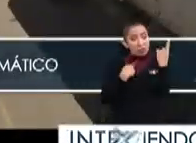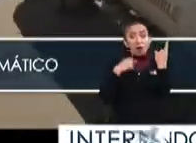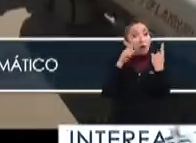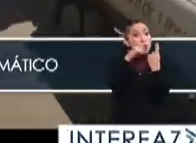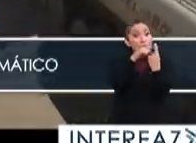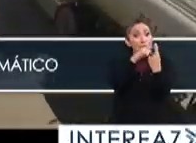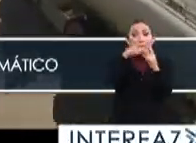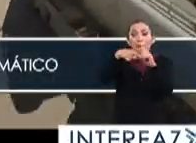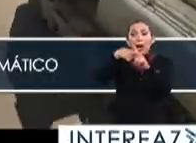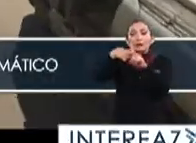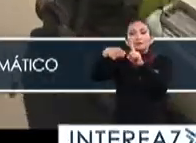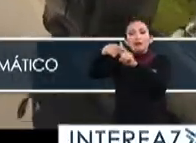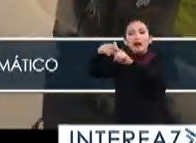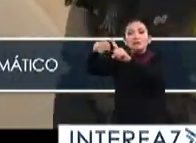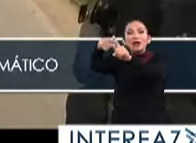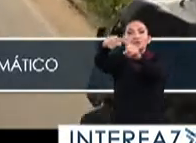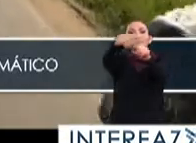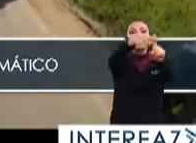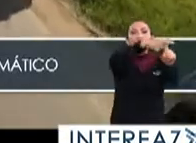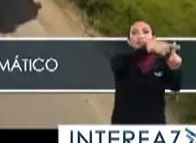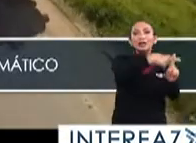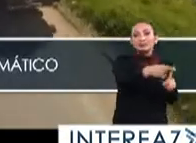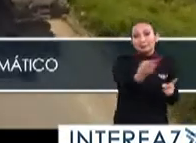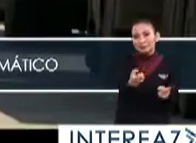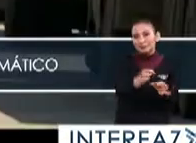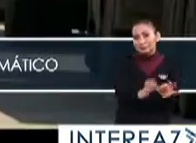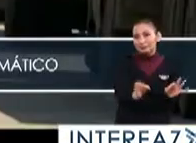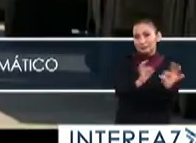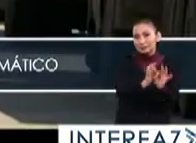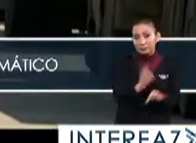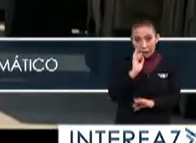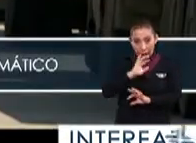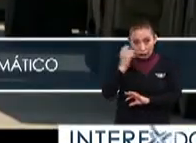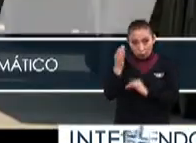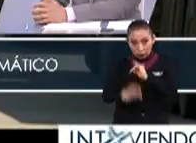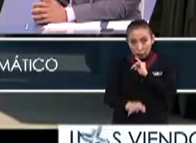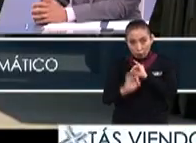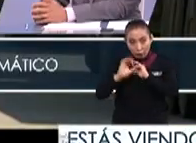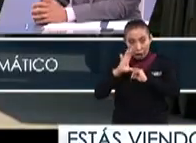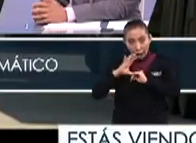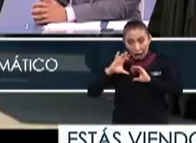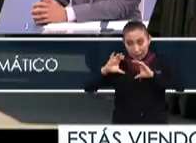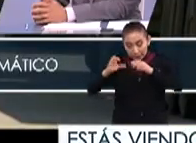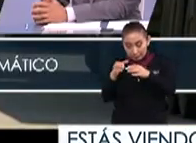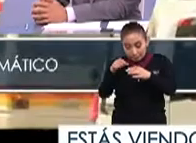no, al contrario, es muy, muy importante. Se tiene clasificado ya finalmente,